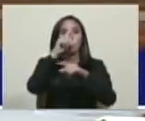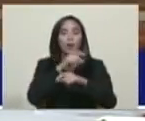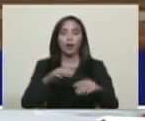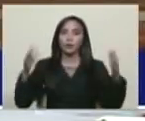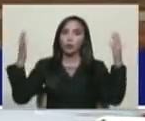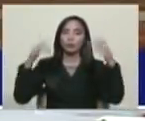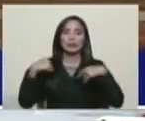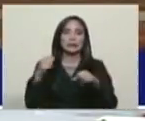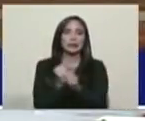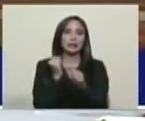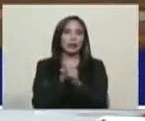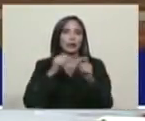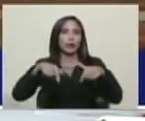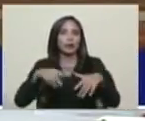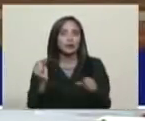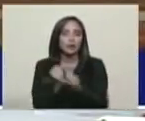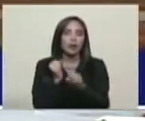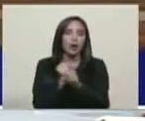celebrando trabajando.